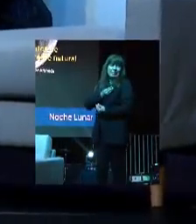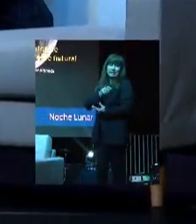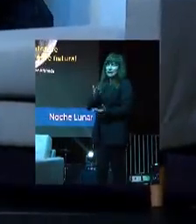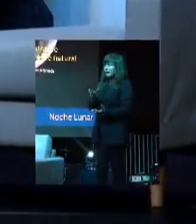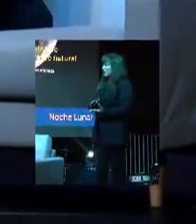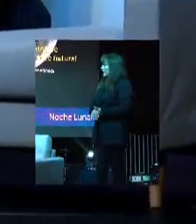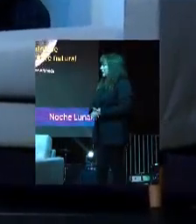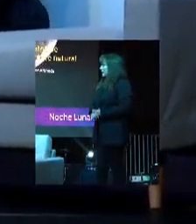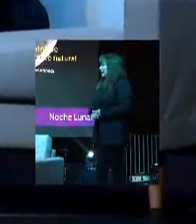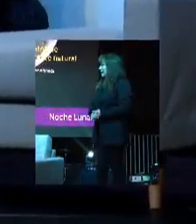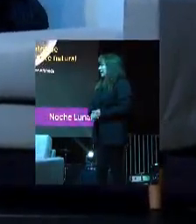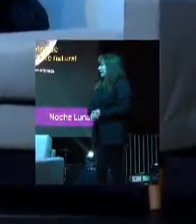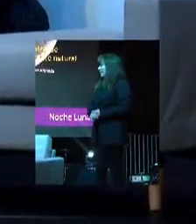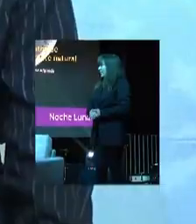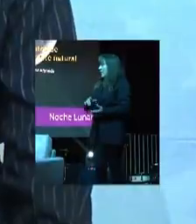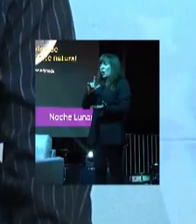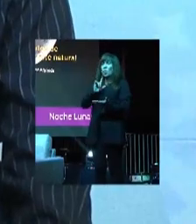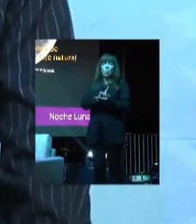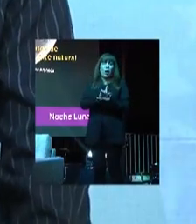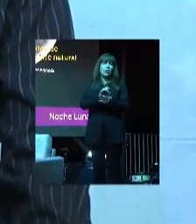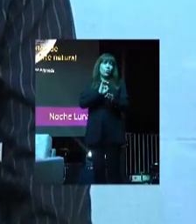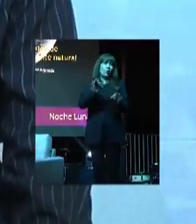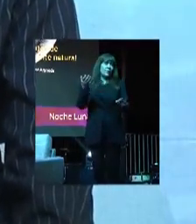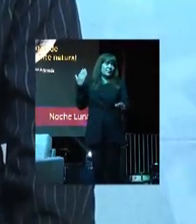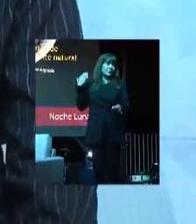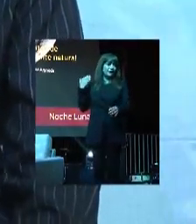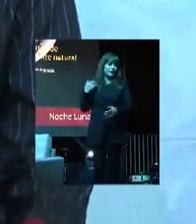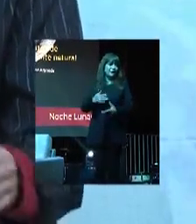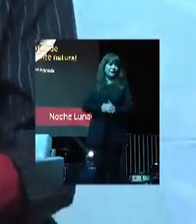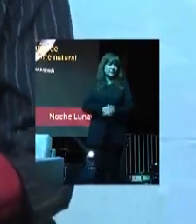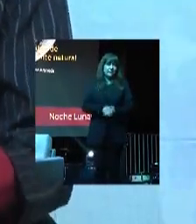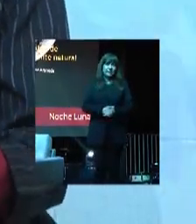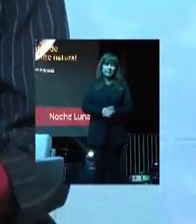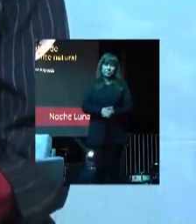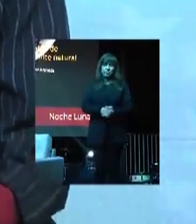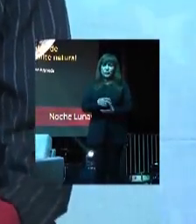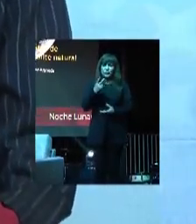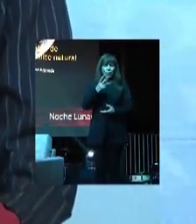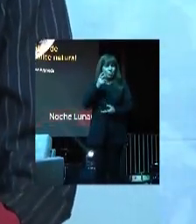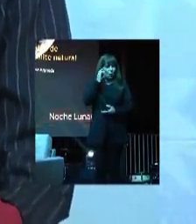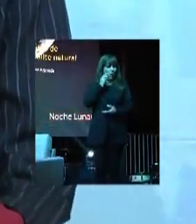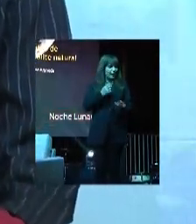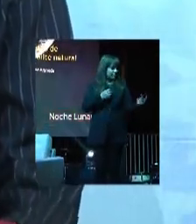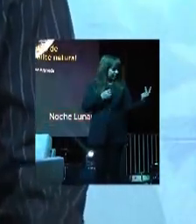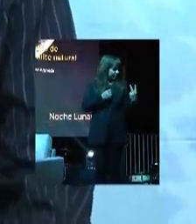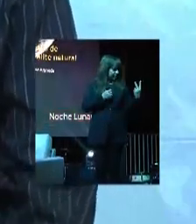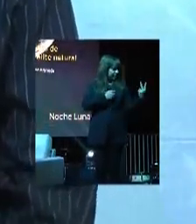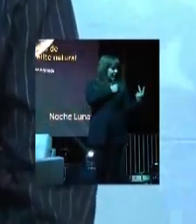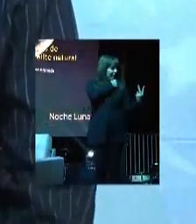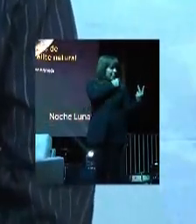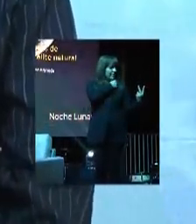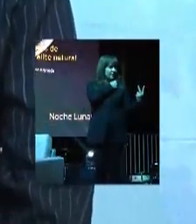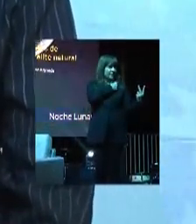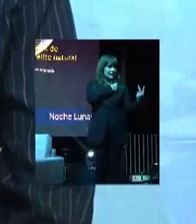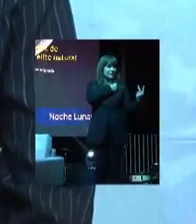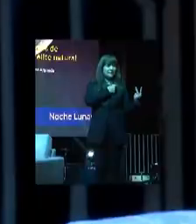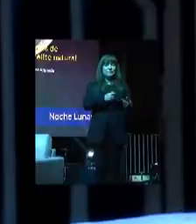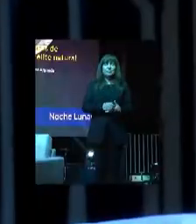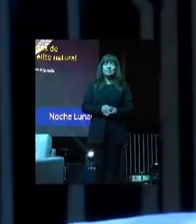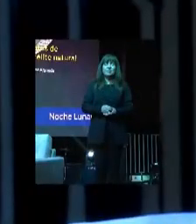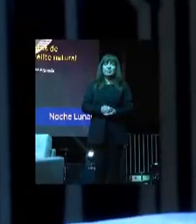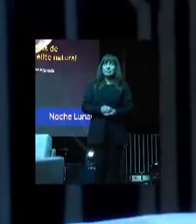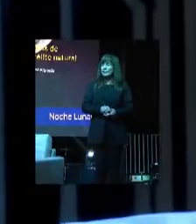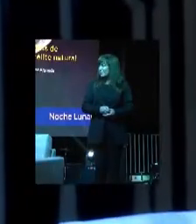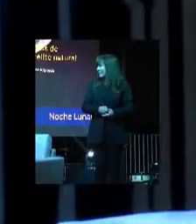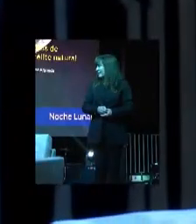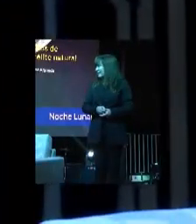estado en un lugar como este y con dos chicas como ustedes entrevistándome, así que siempre hay una primera espero, vez.